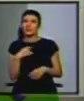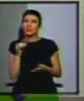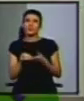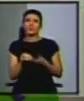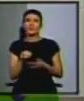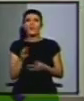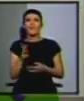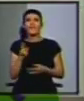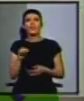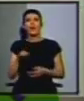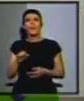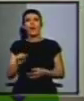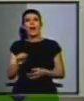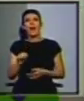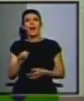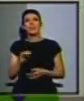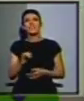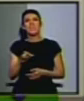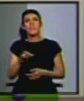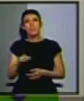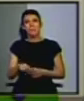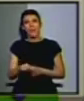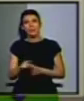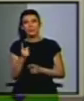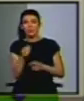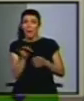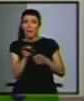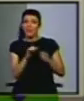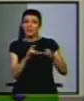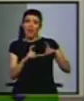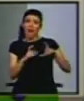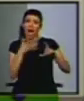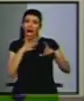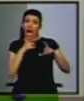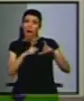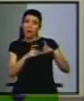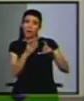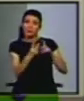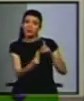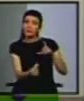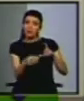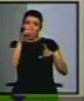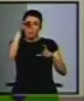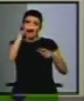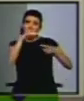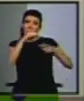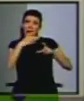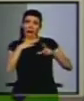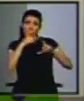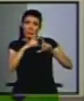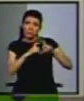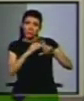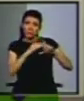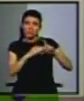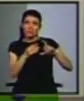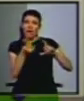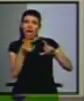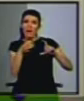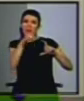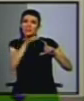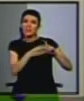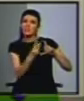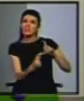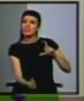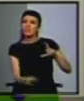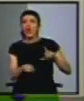bromazepam, ¿ya? Porque la pastilla de bromazepam usted la mete en un vaso de agua y se disuelve al tiro. Las otras pastillas para dormir, los tranquilizantes, usted los